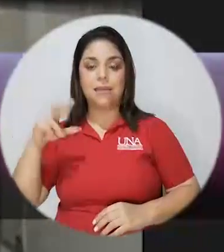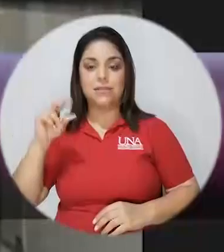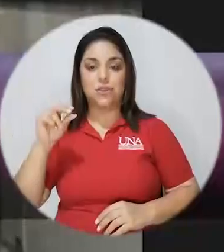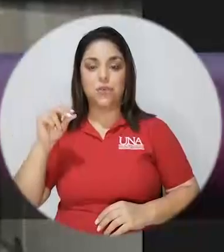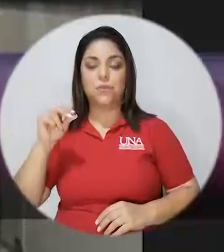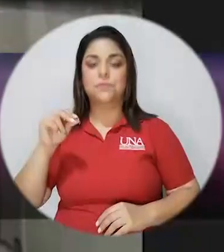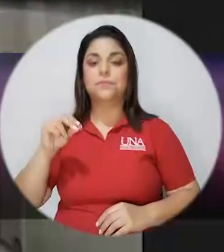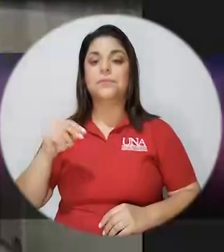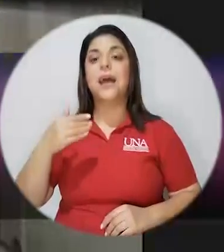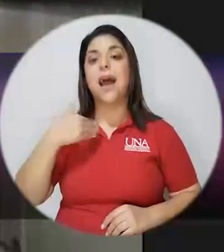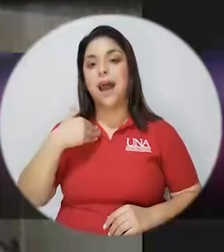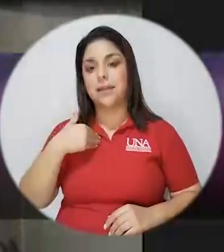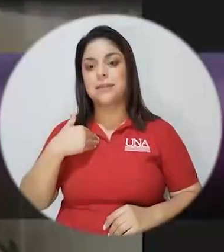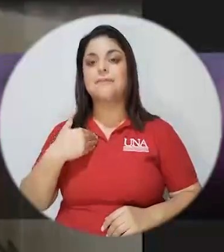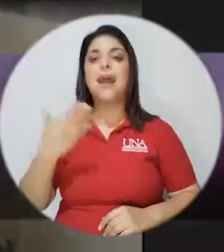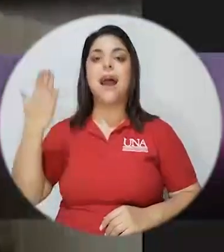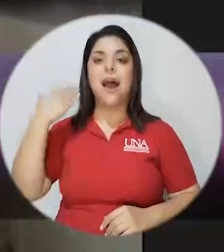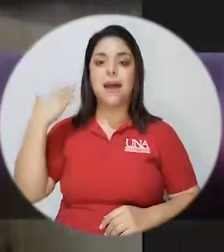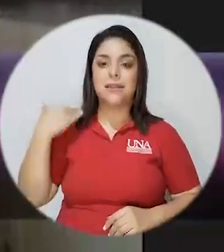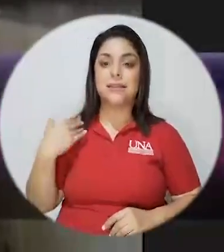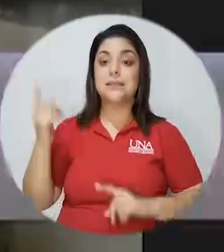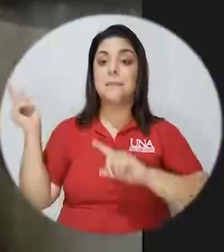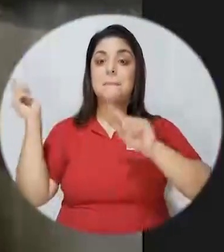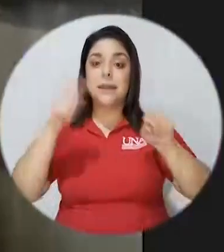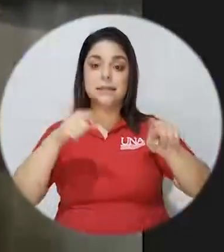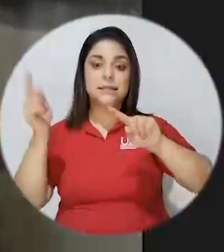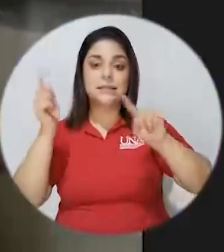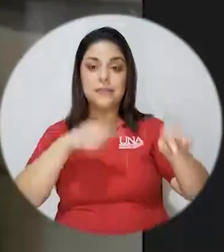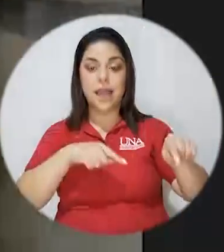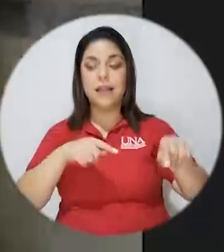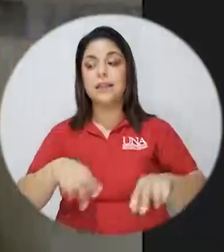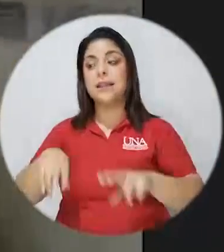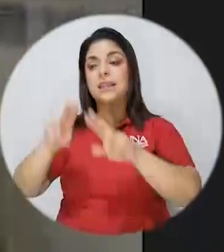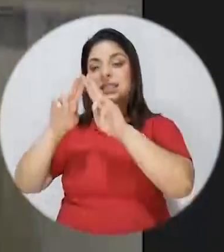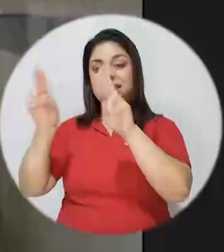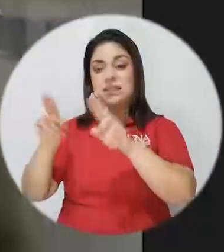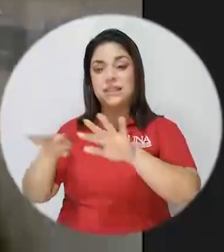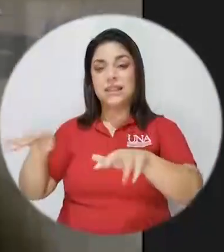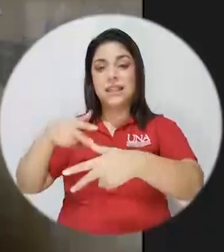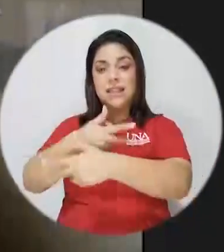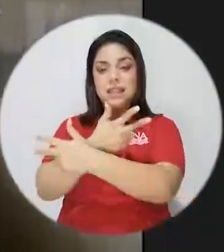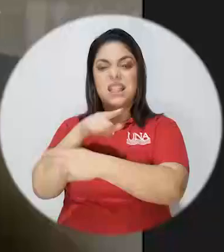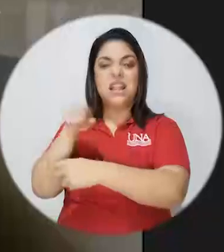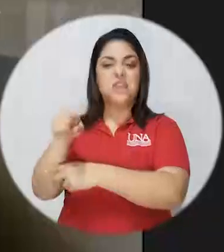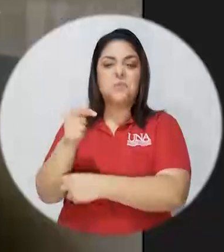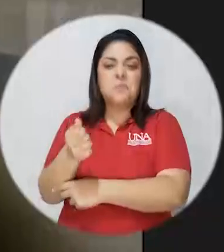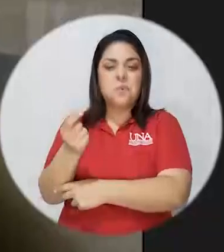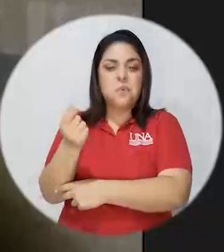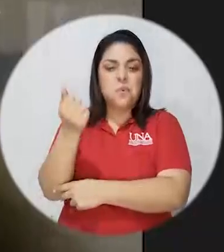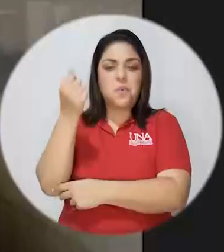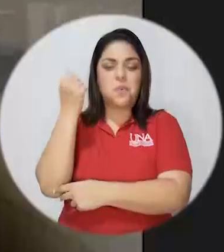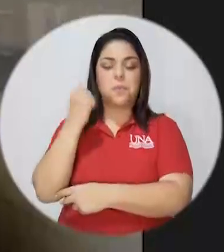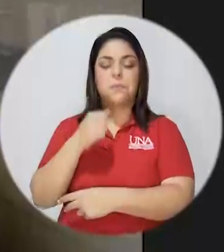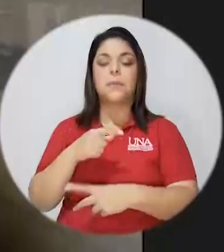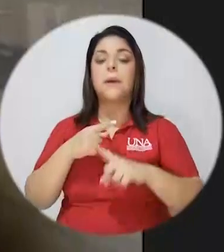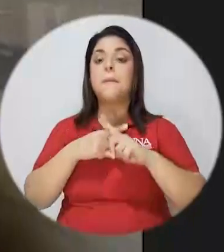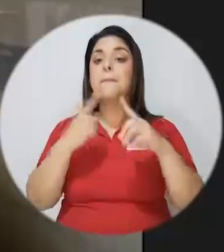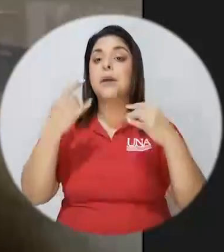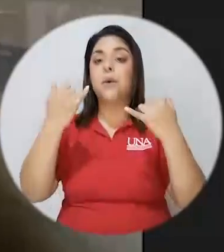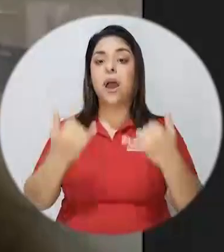decir, tenían unos canales presenciales y tenían unos canales digitales, los cuales no eran su gran